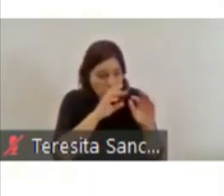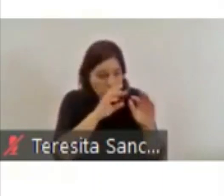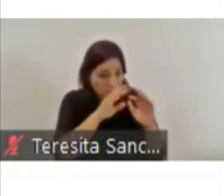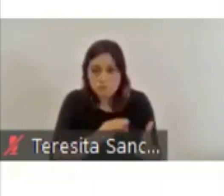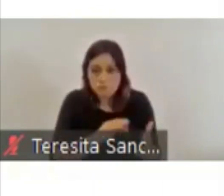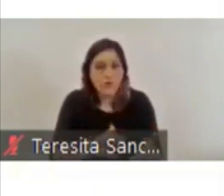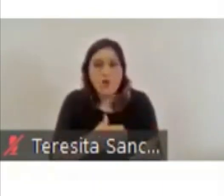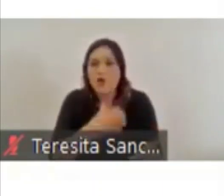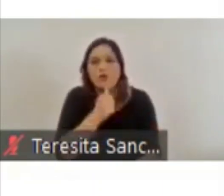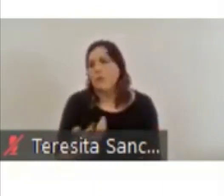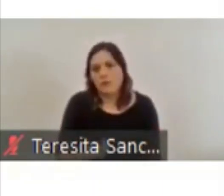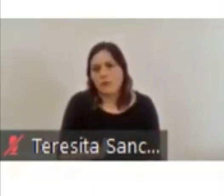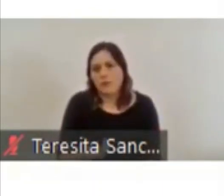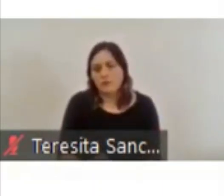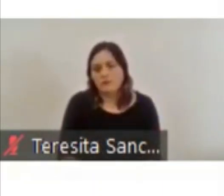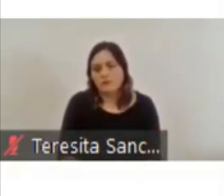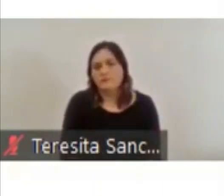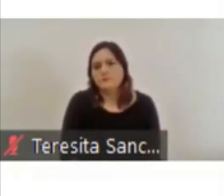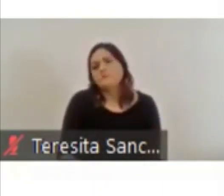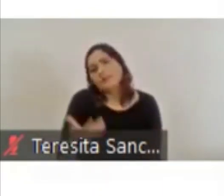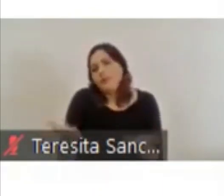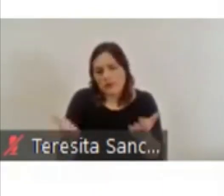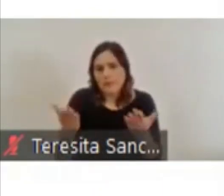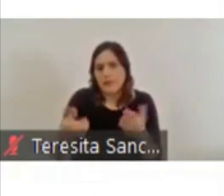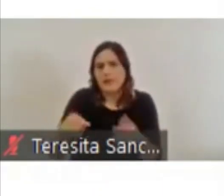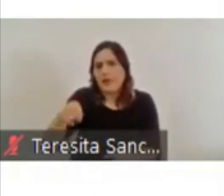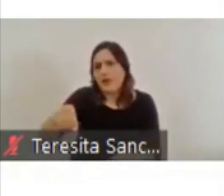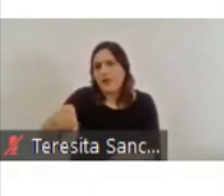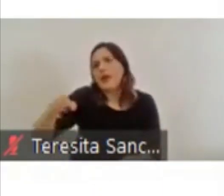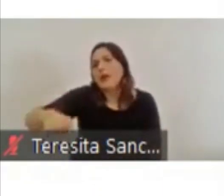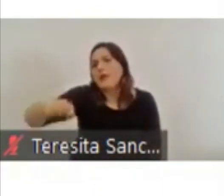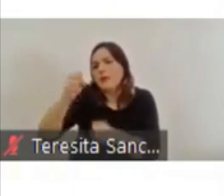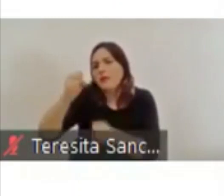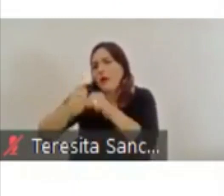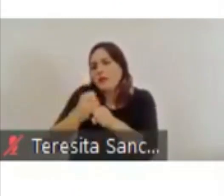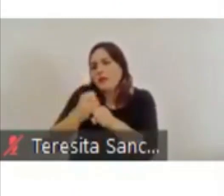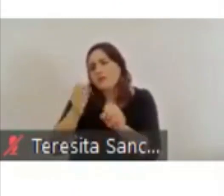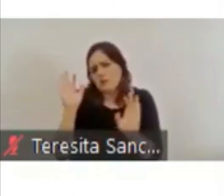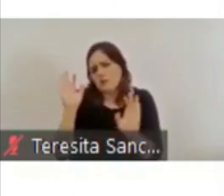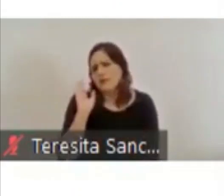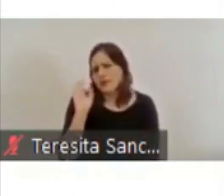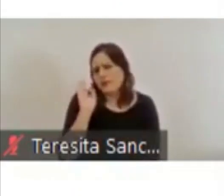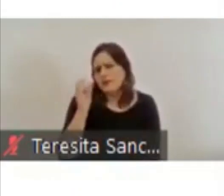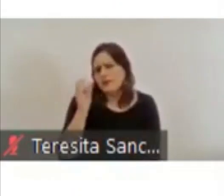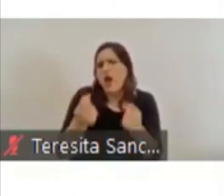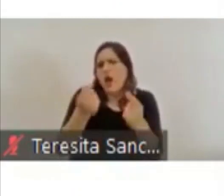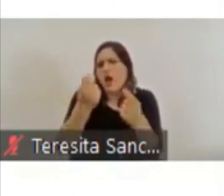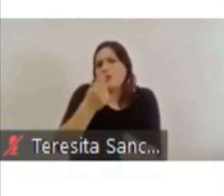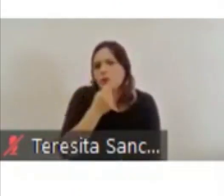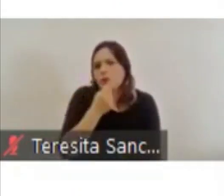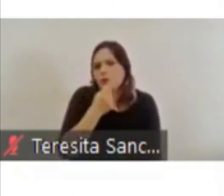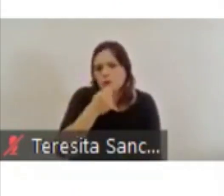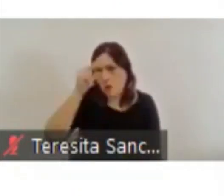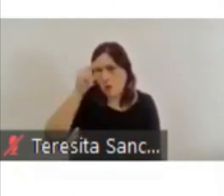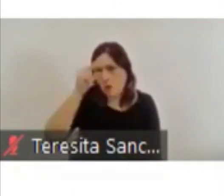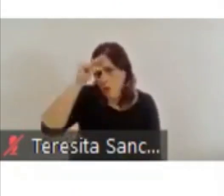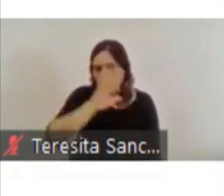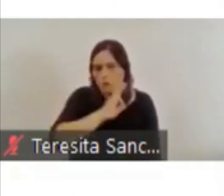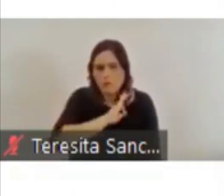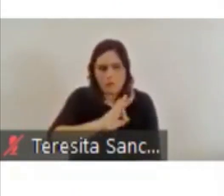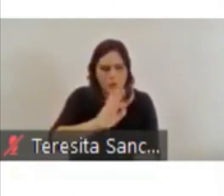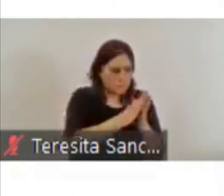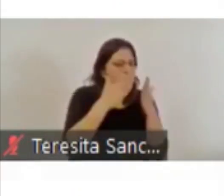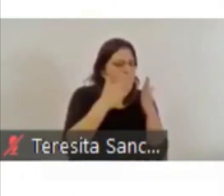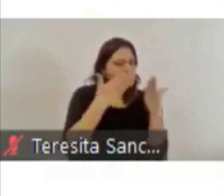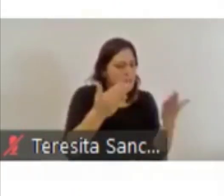ningún sentido, dependiendo la edad, tampoco dudo que sí haya niños que sean muy inteligentes